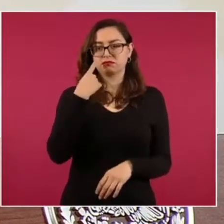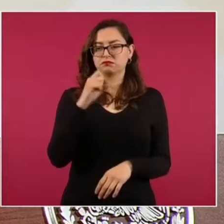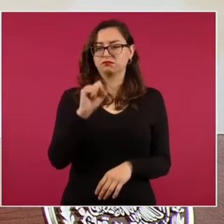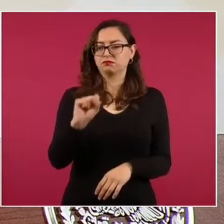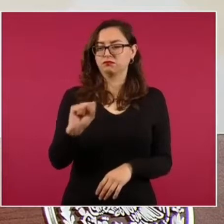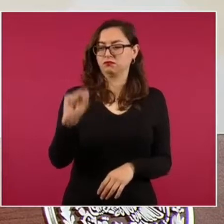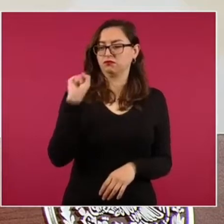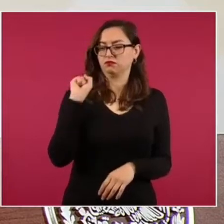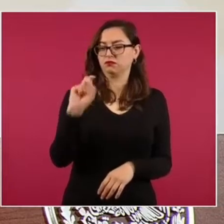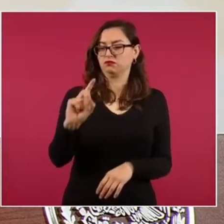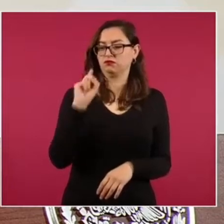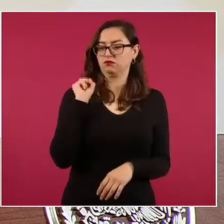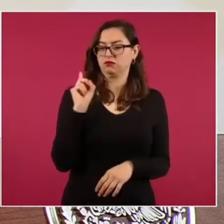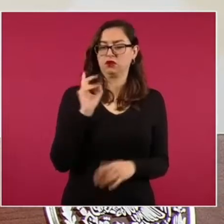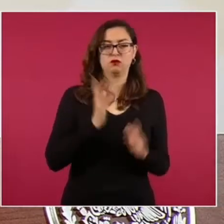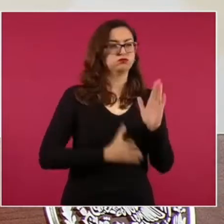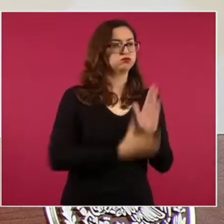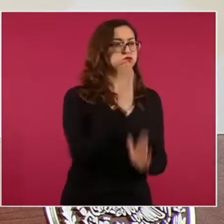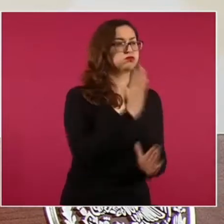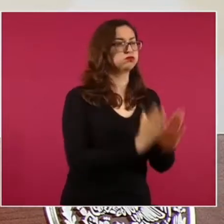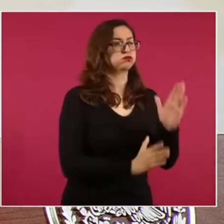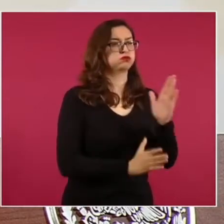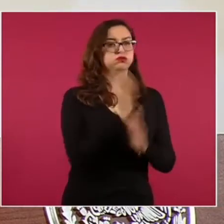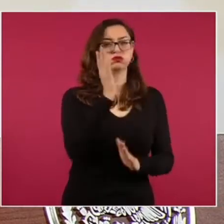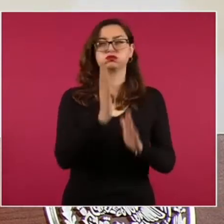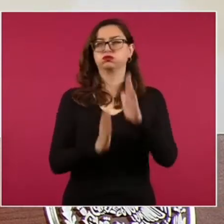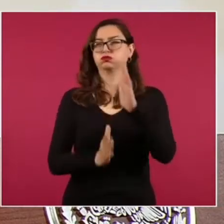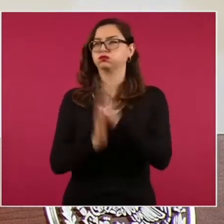en 4 estados.